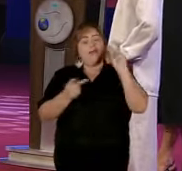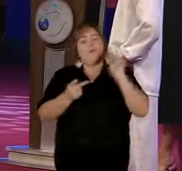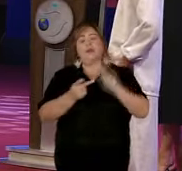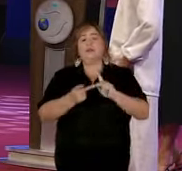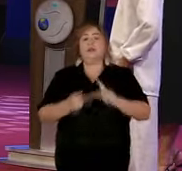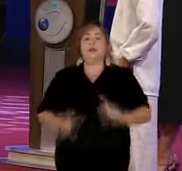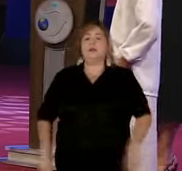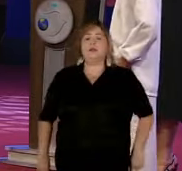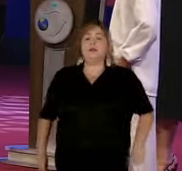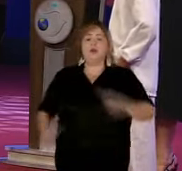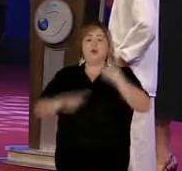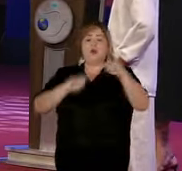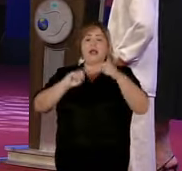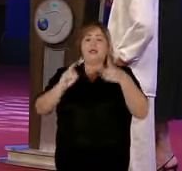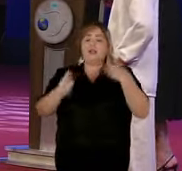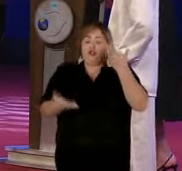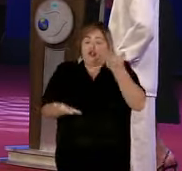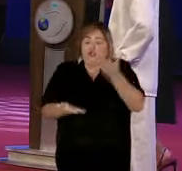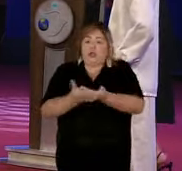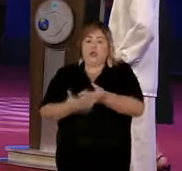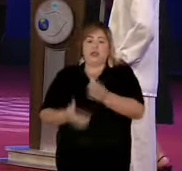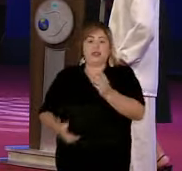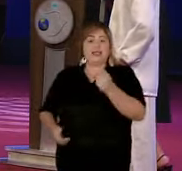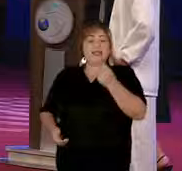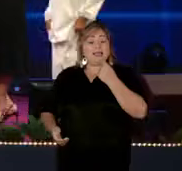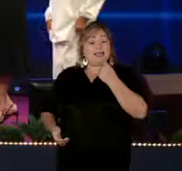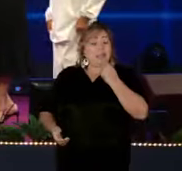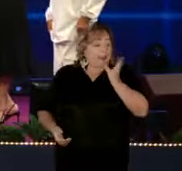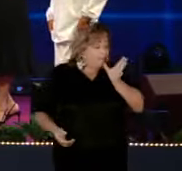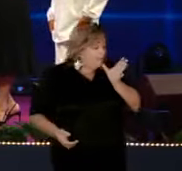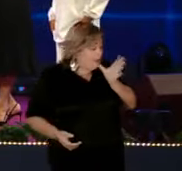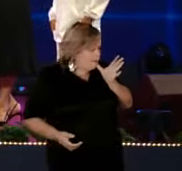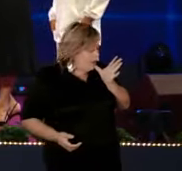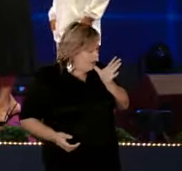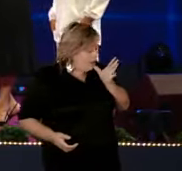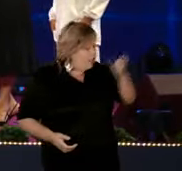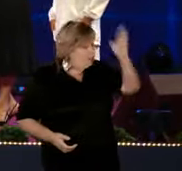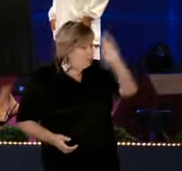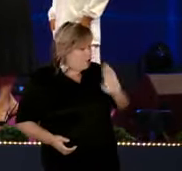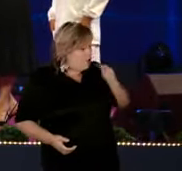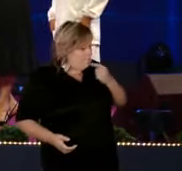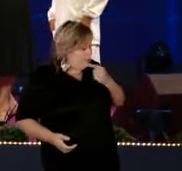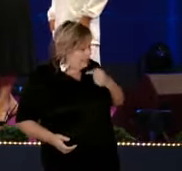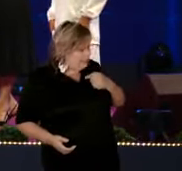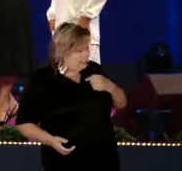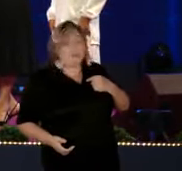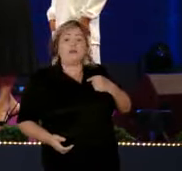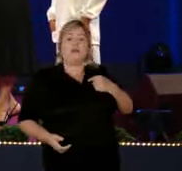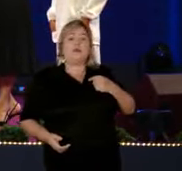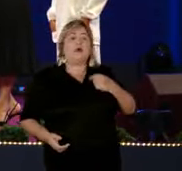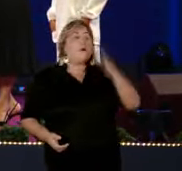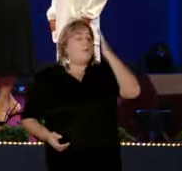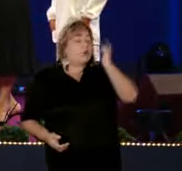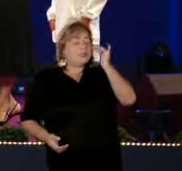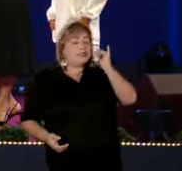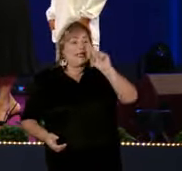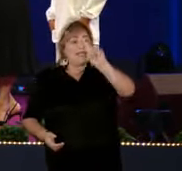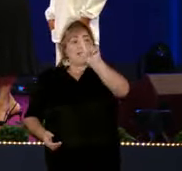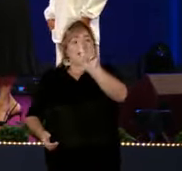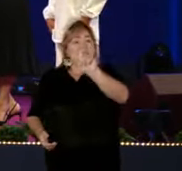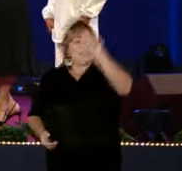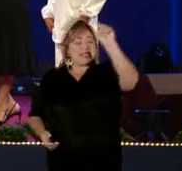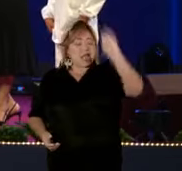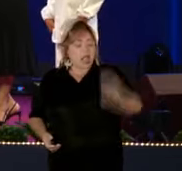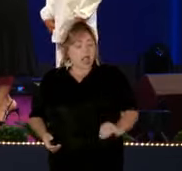Y cuando él llegó me dijo, mamá, yo te lo dije, la maestra me lo dijo que fue 100 de 100, la saqué todas